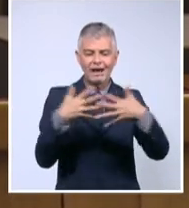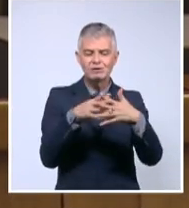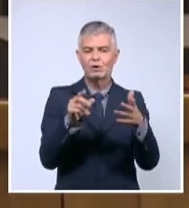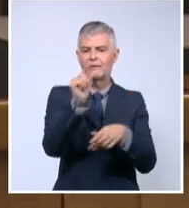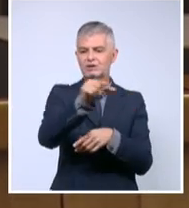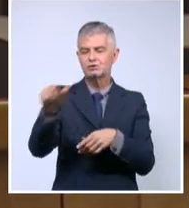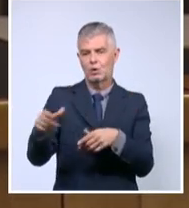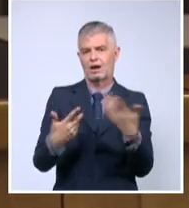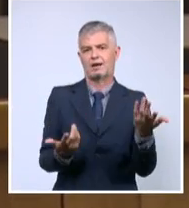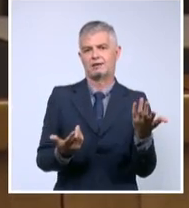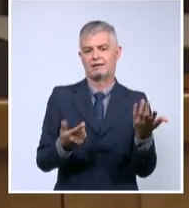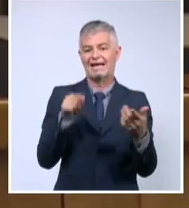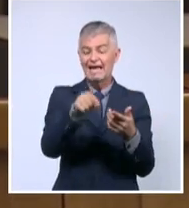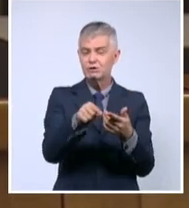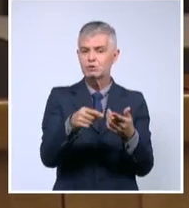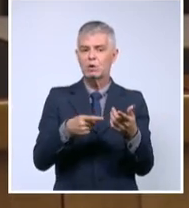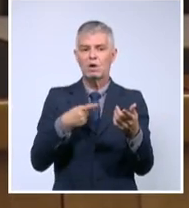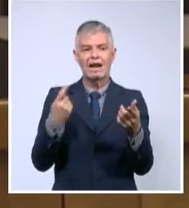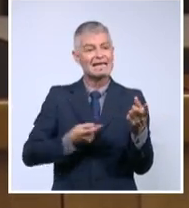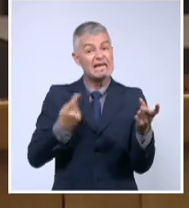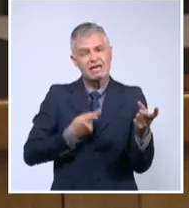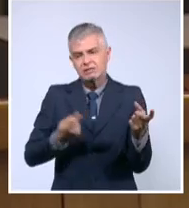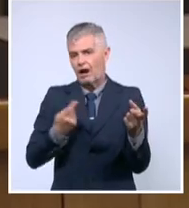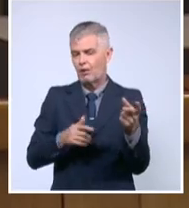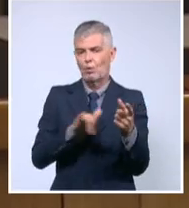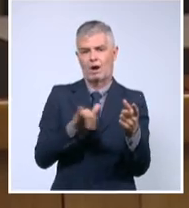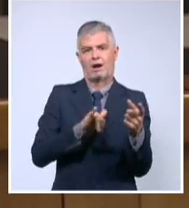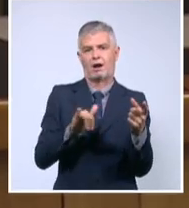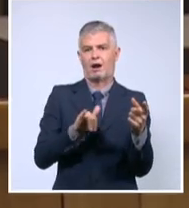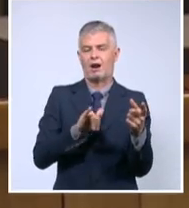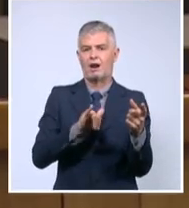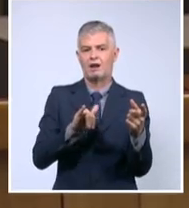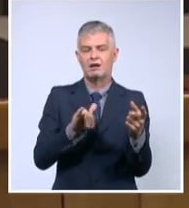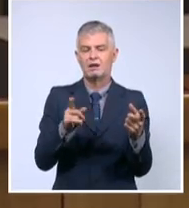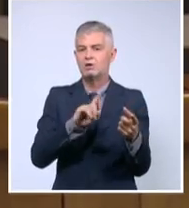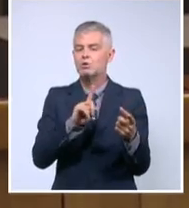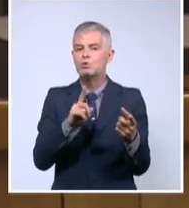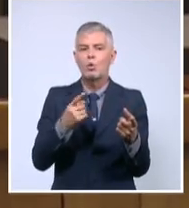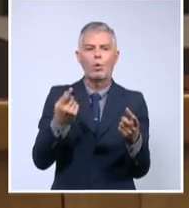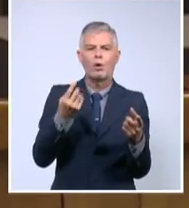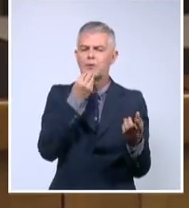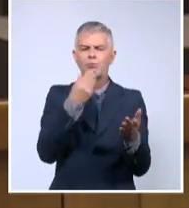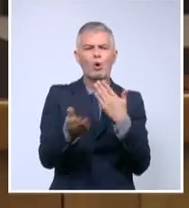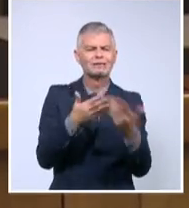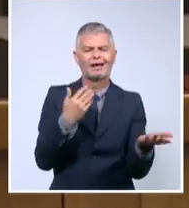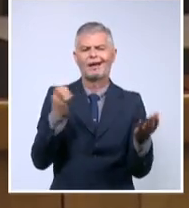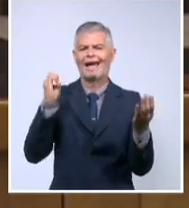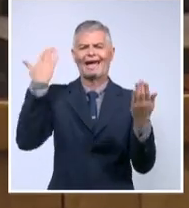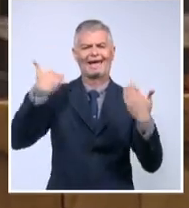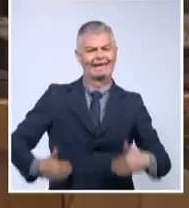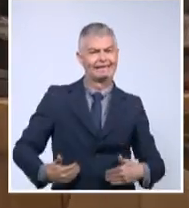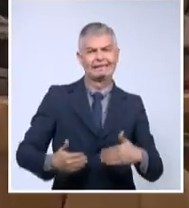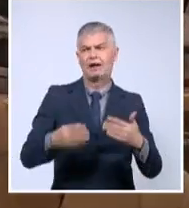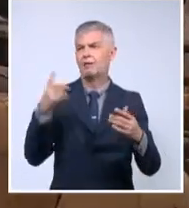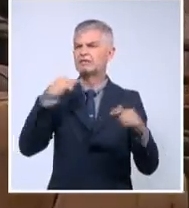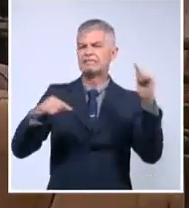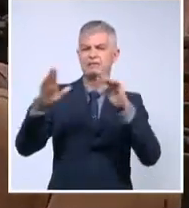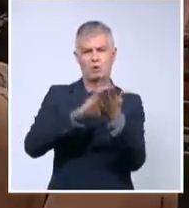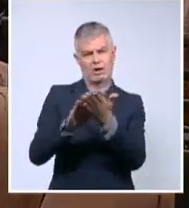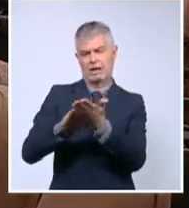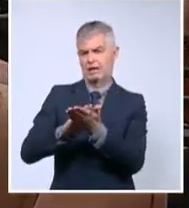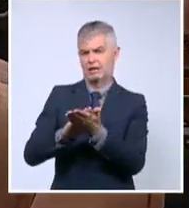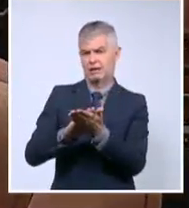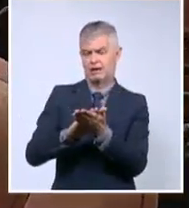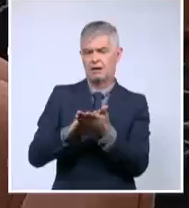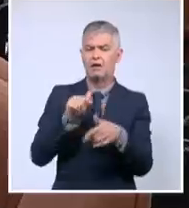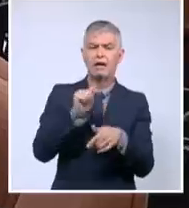una guerra despiadada que desconoce la ética y los principios y que bajo el paraguas de premios y otras dádivas, a través de